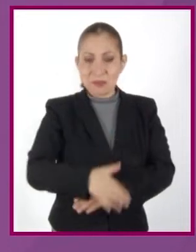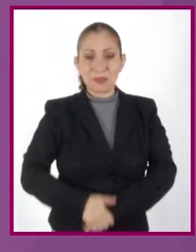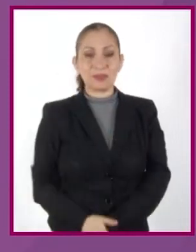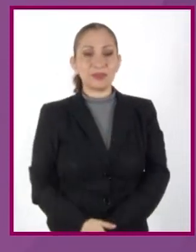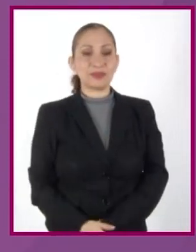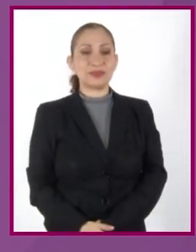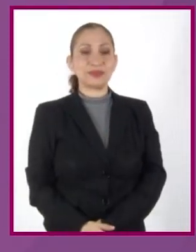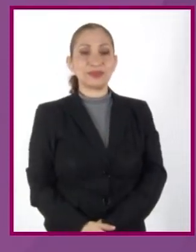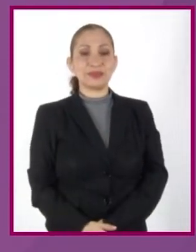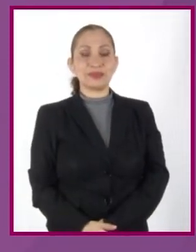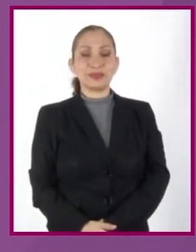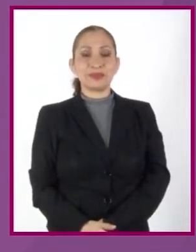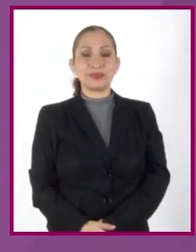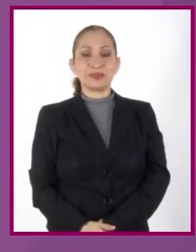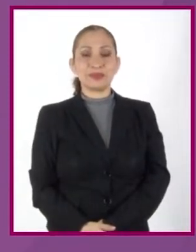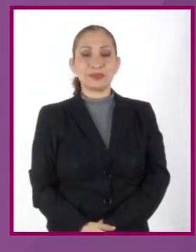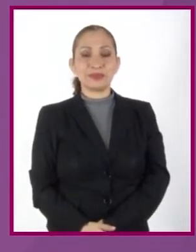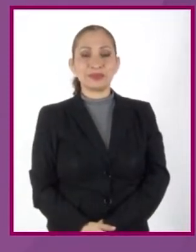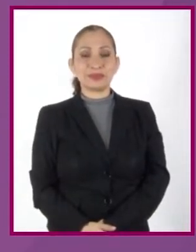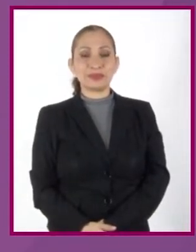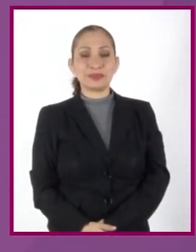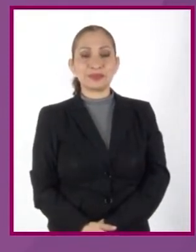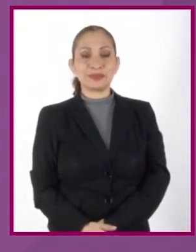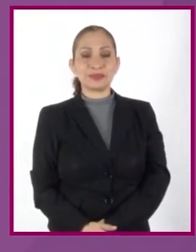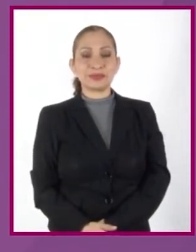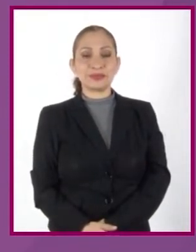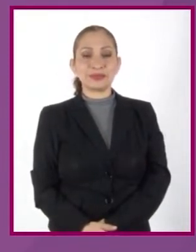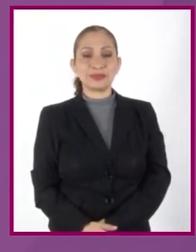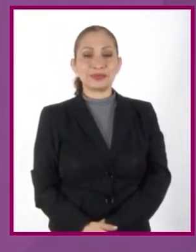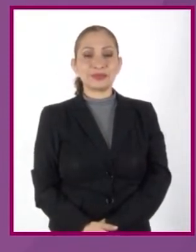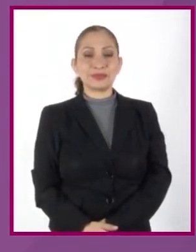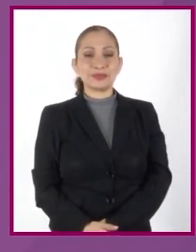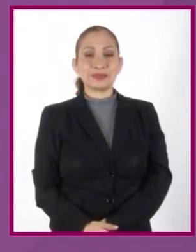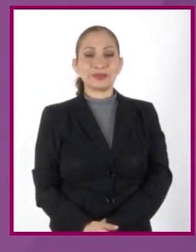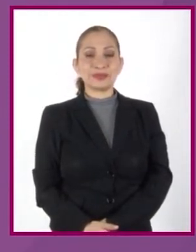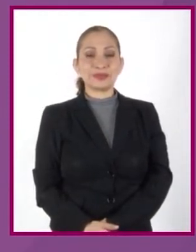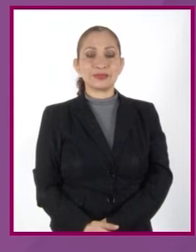cha ekanintat ini ascorach,